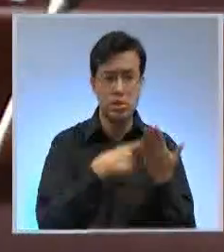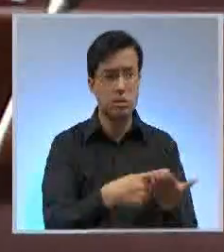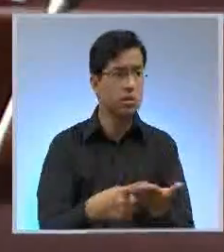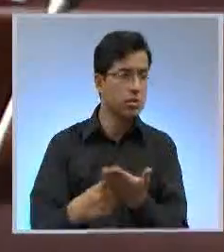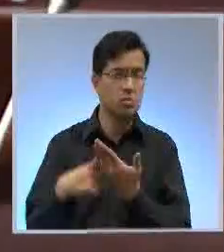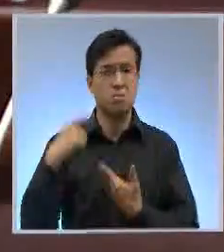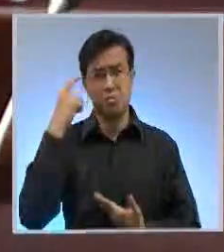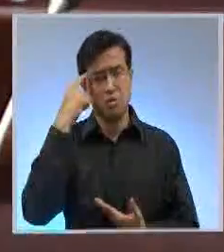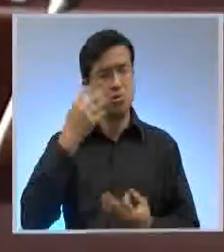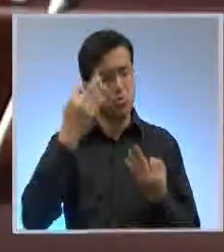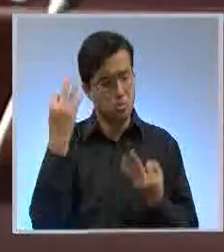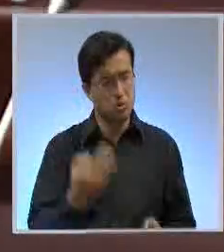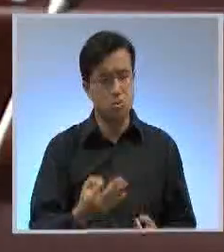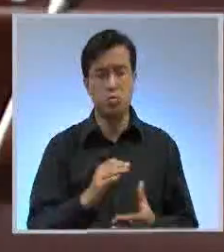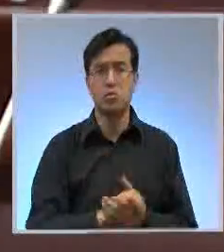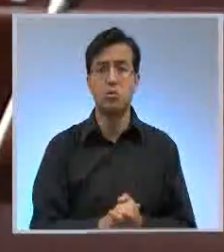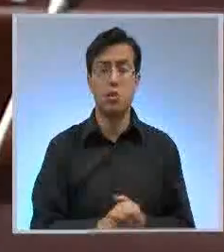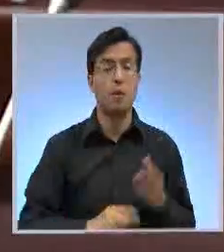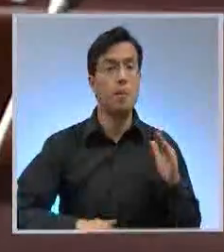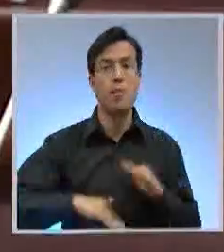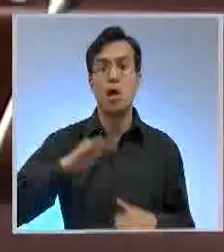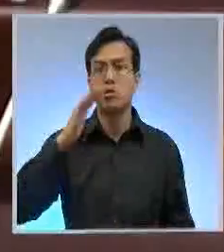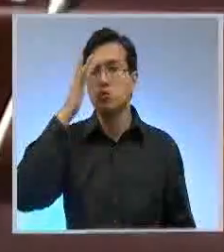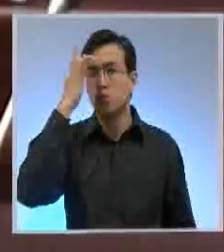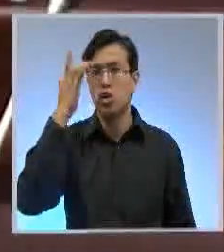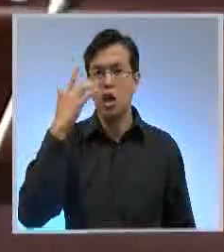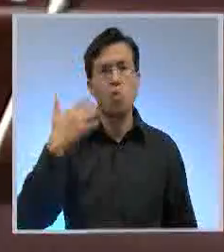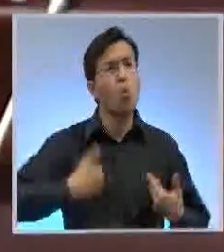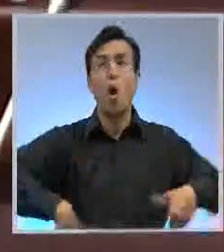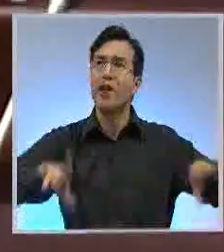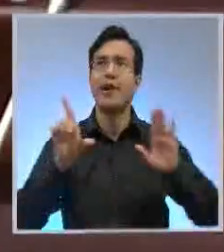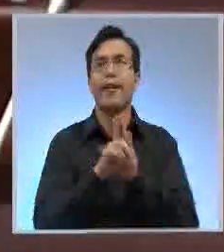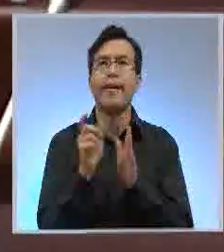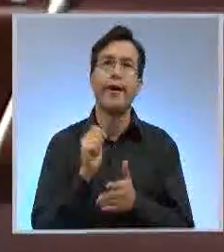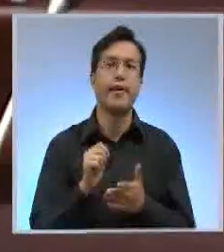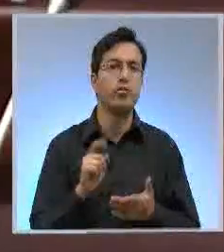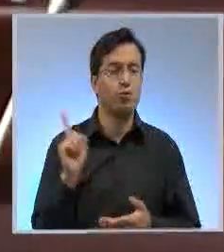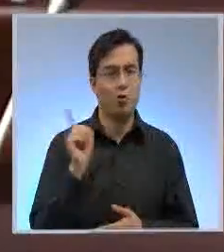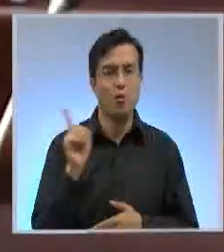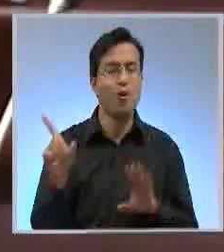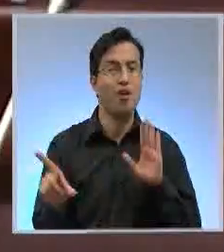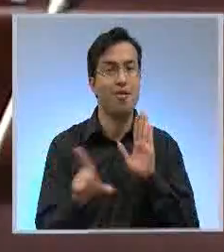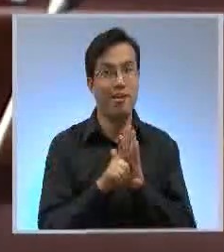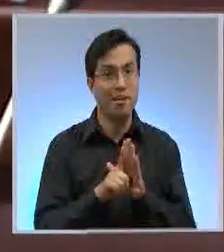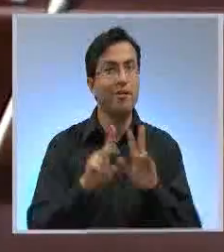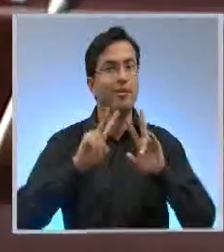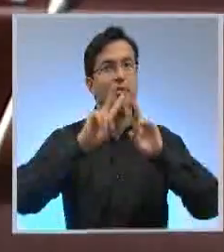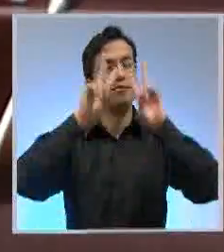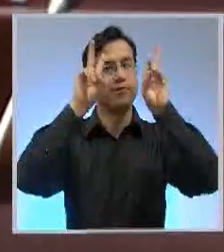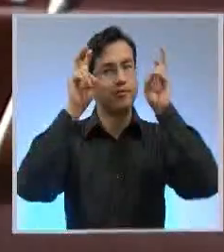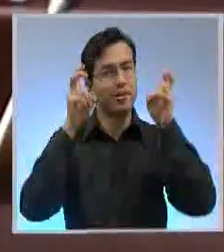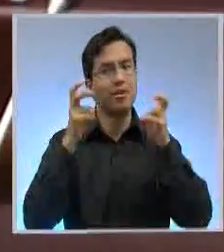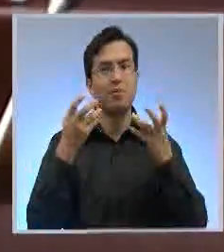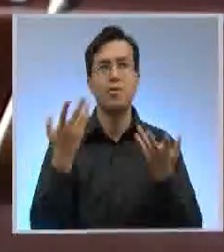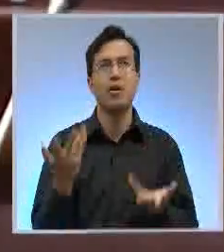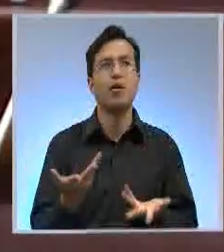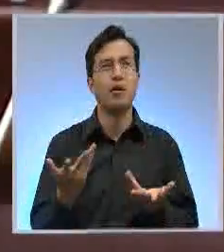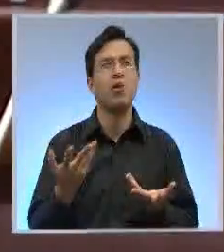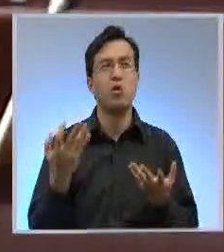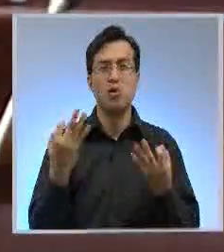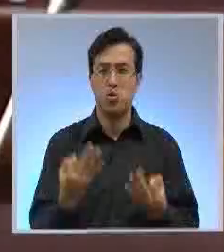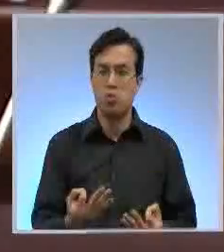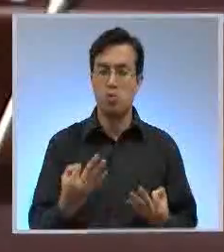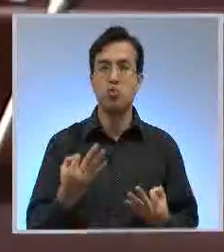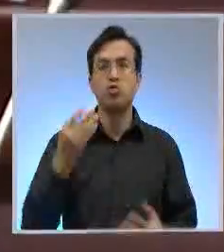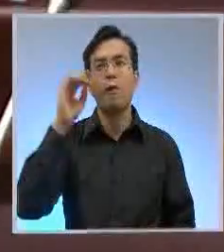o sí avanzar, aunque sea con cambios, pero avanzar en el trámite y aprobación de esta normativa? Claro que sí, Fabricio. Está descartado. Por ningún motivo el Ejecutivo